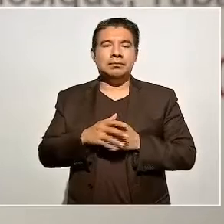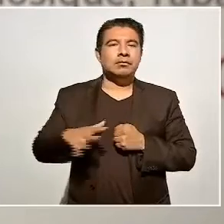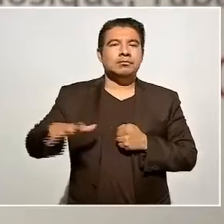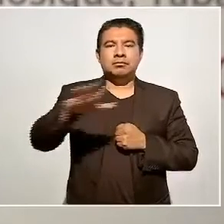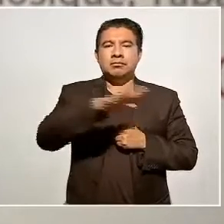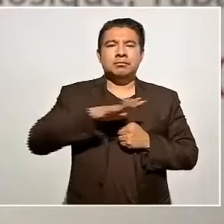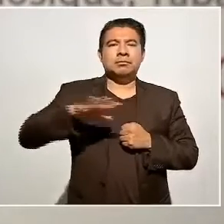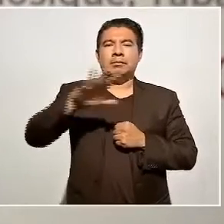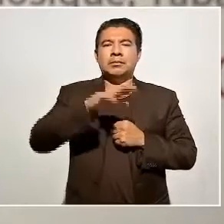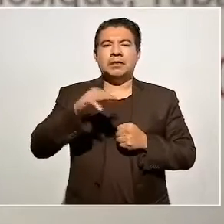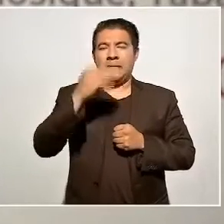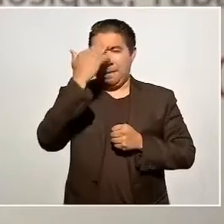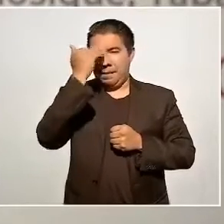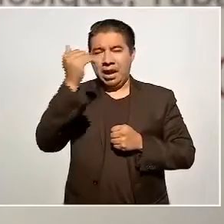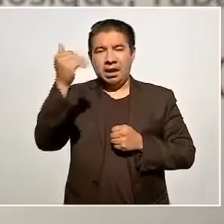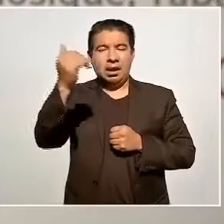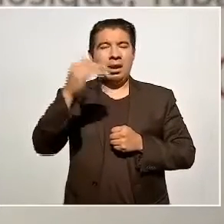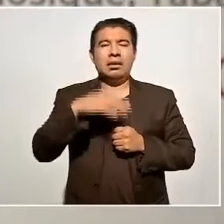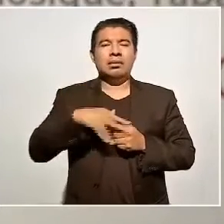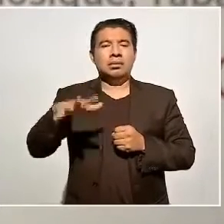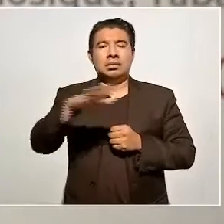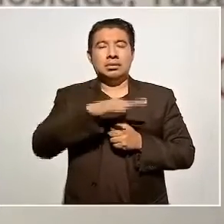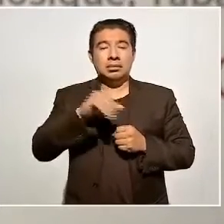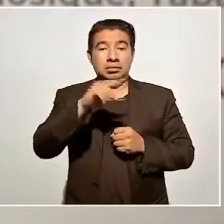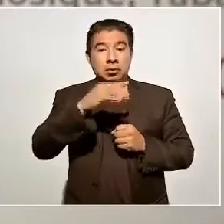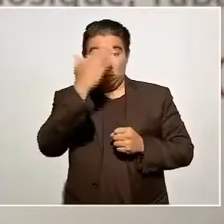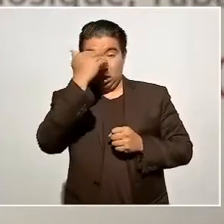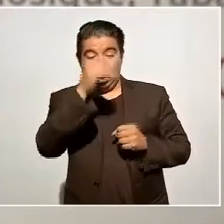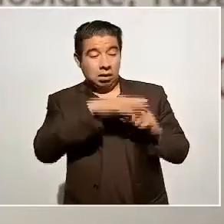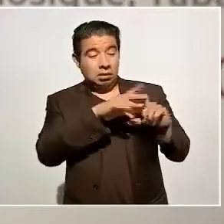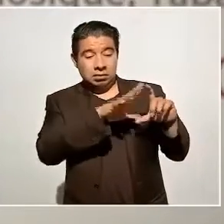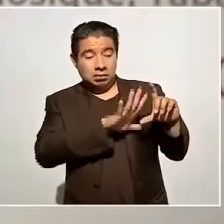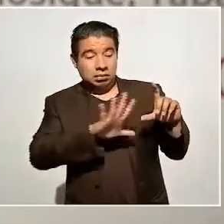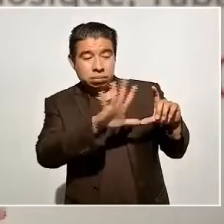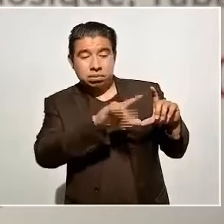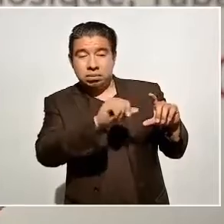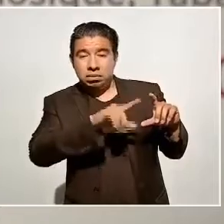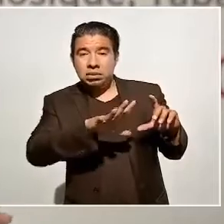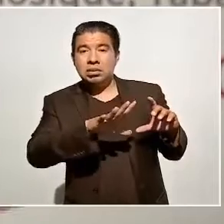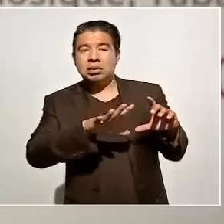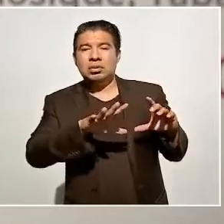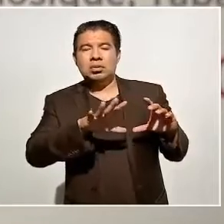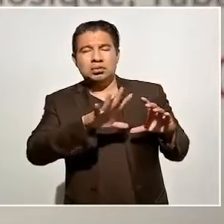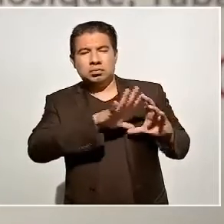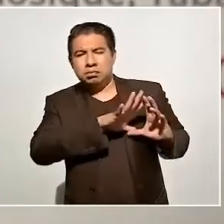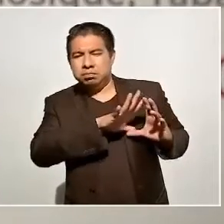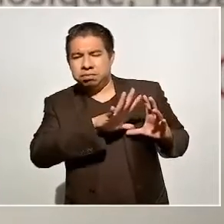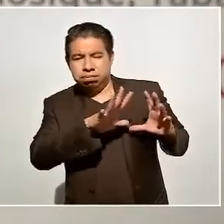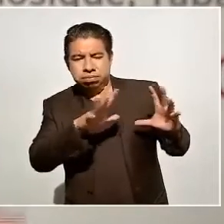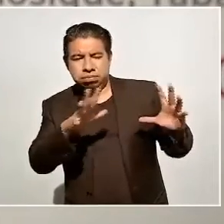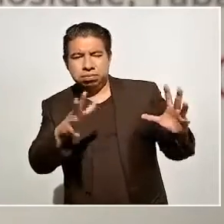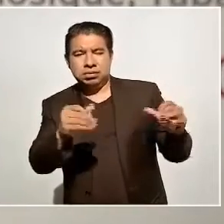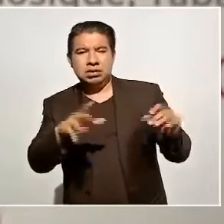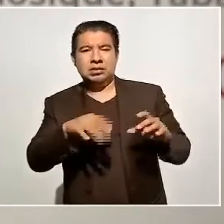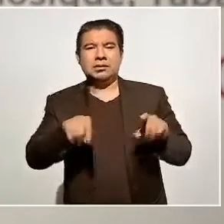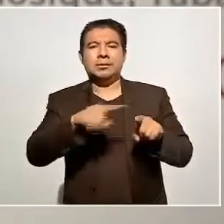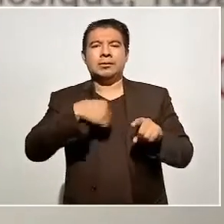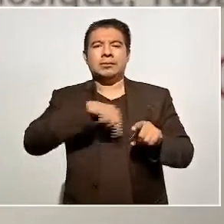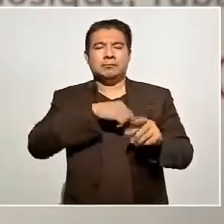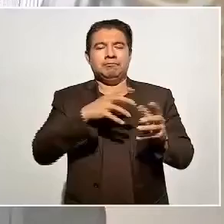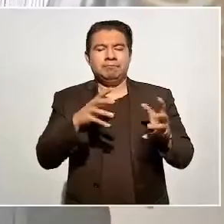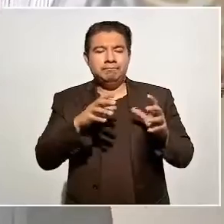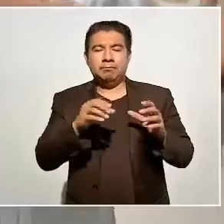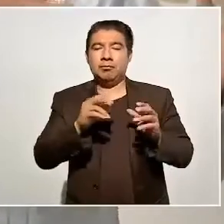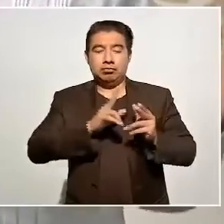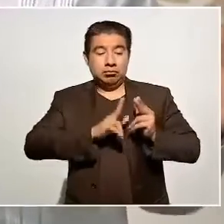maya, todo lo que es el mundo maya. No puede ser que tengamos un tren